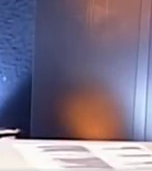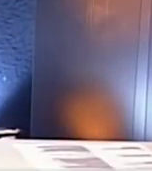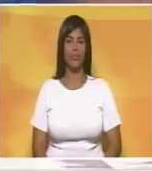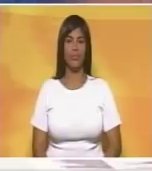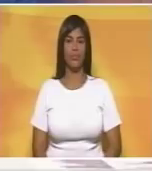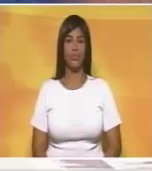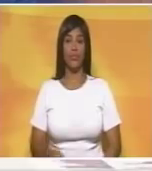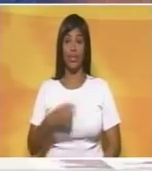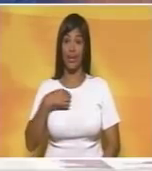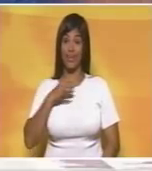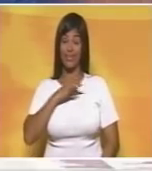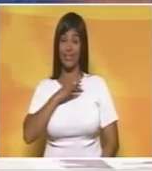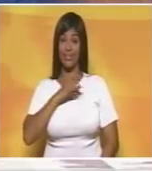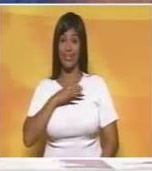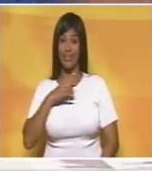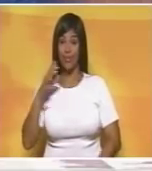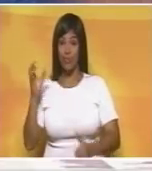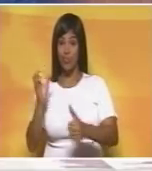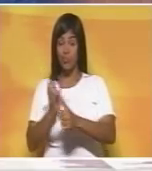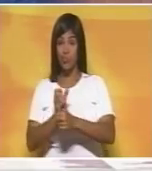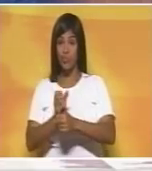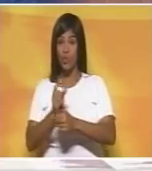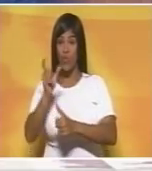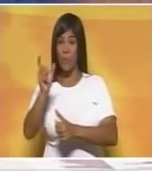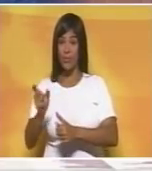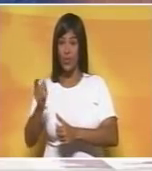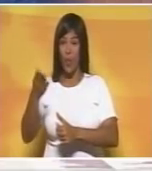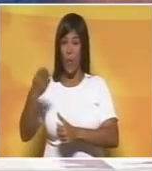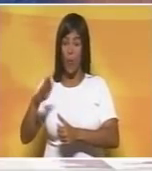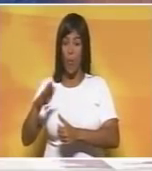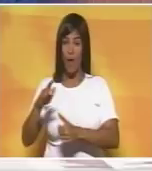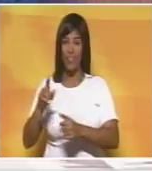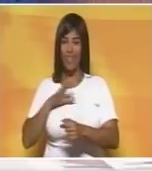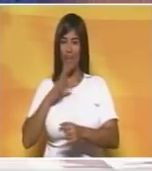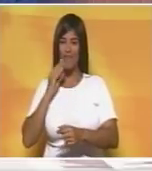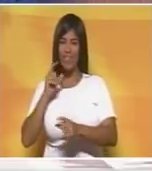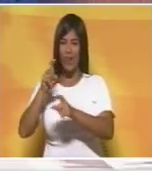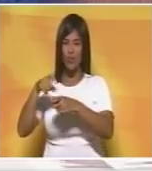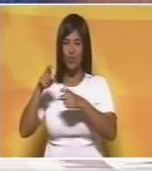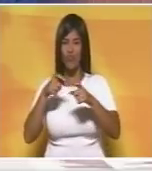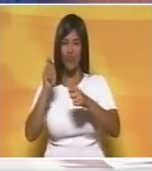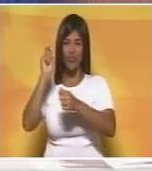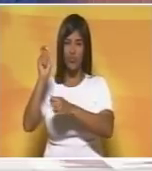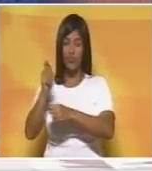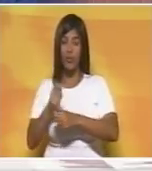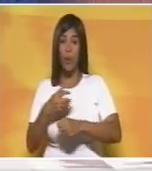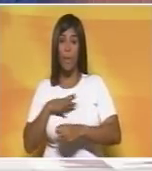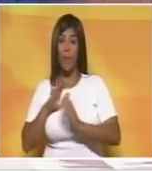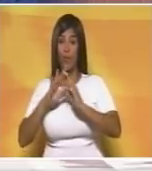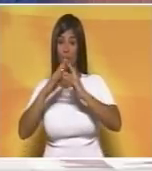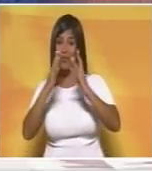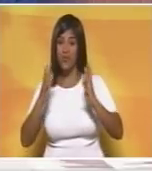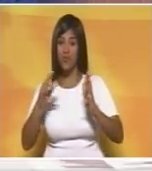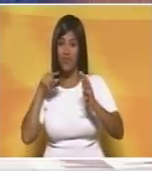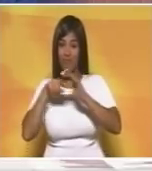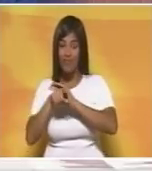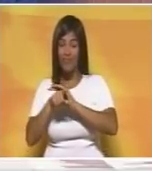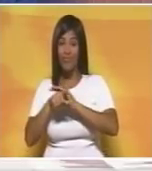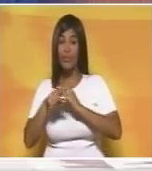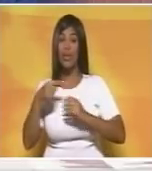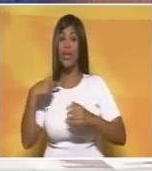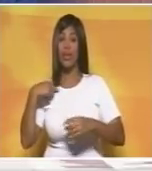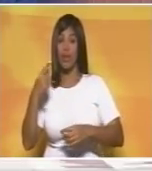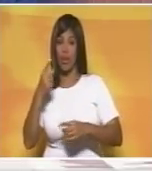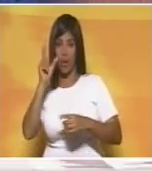En Chile fue encontrado el cadáver del último minero que estaba desaparecido tras el derrumbe en la mina de San José de Tocopilla. Tanto él como